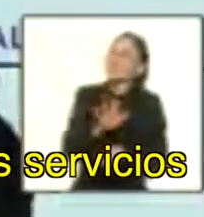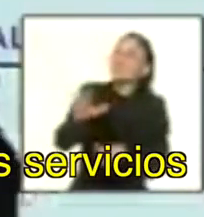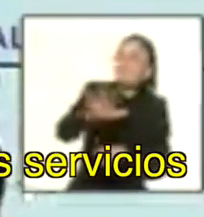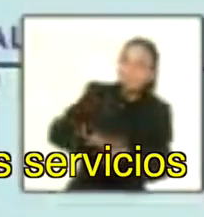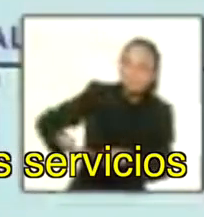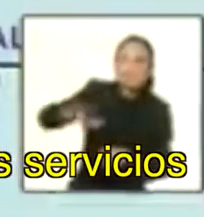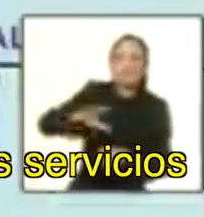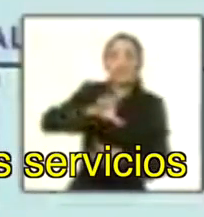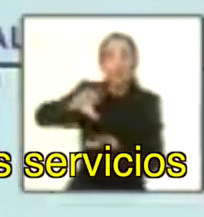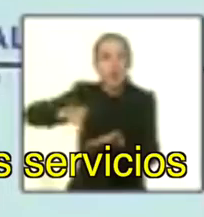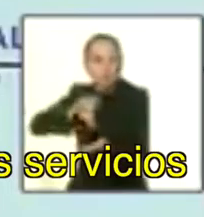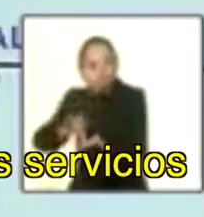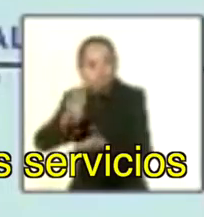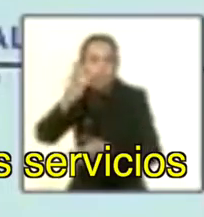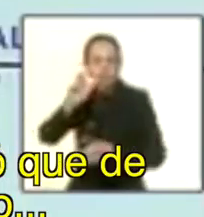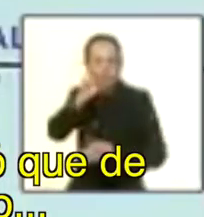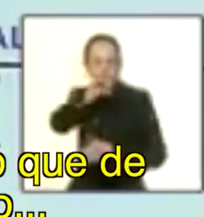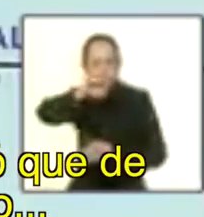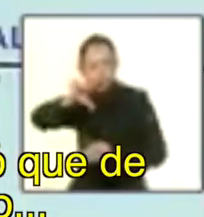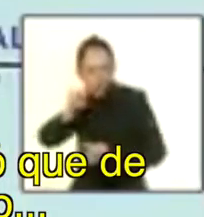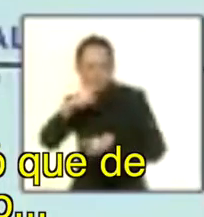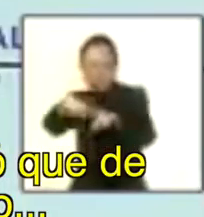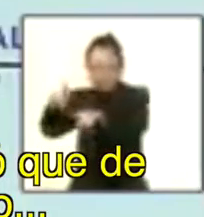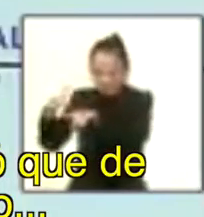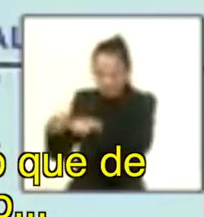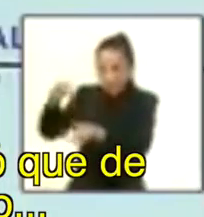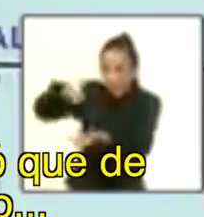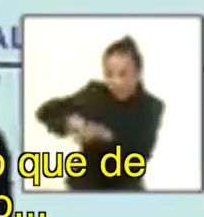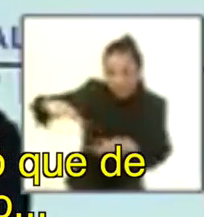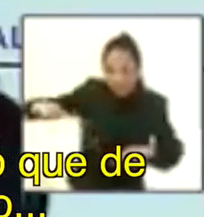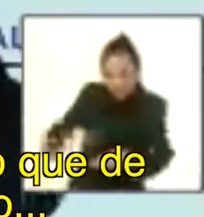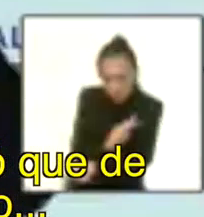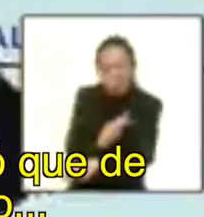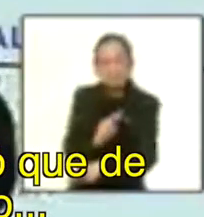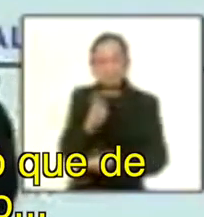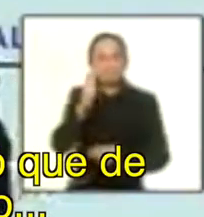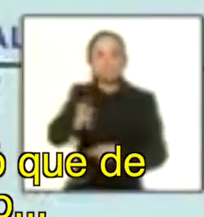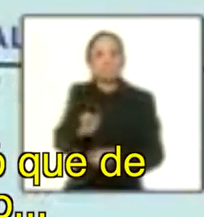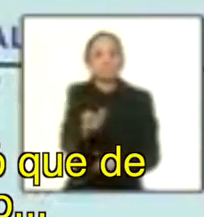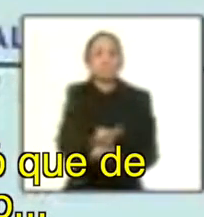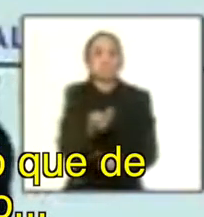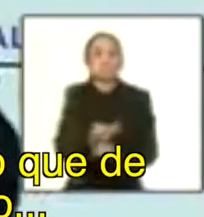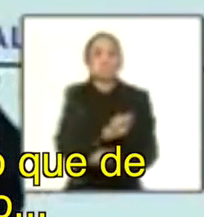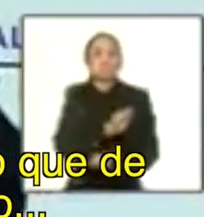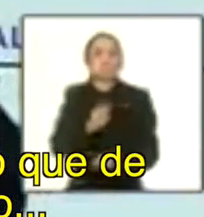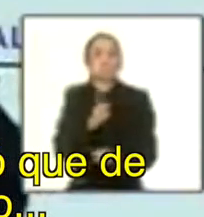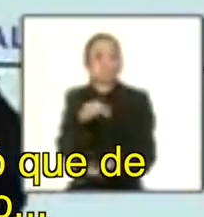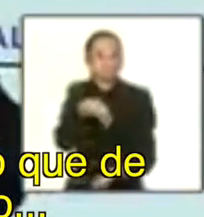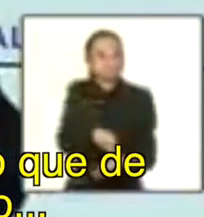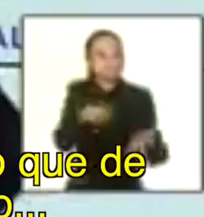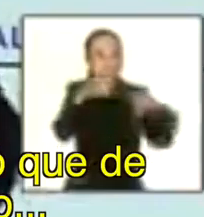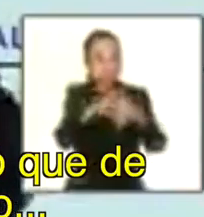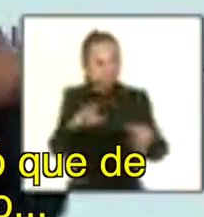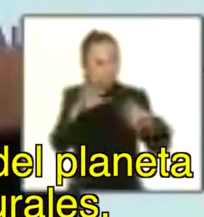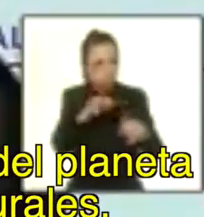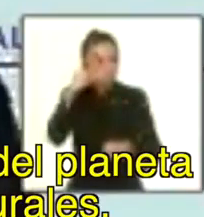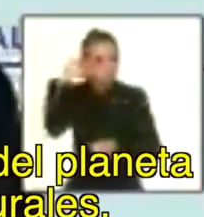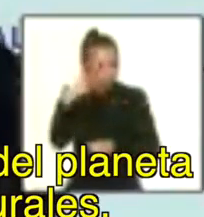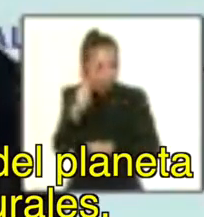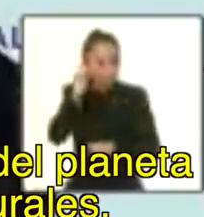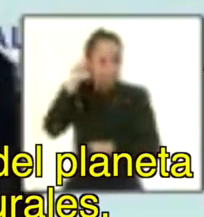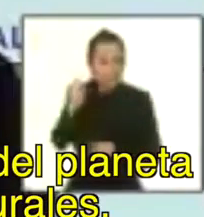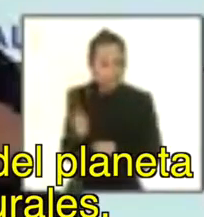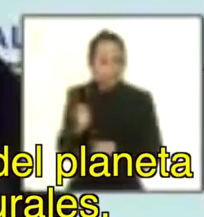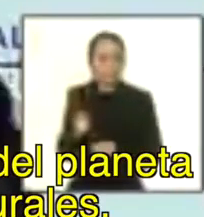de mejorar los servicios de los capitalinos. Asimismo, a través de su cuenta de Twitter, señaló que de ganar la elección el próximo 1 de julio,